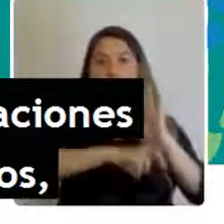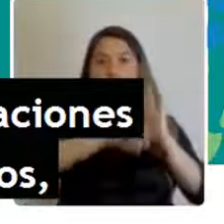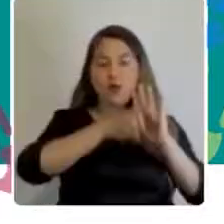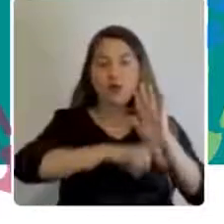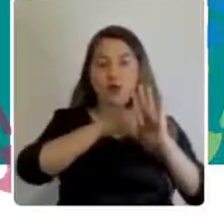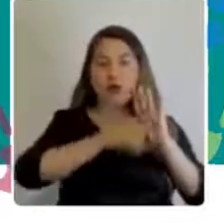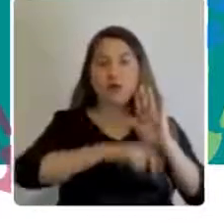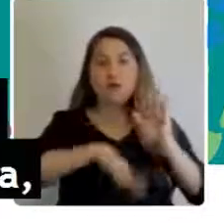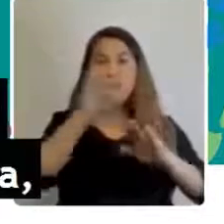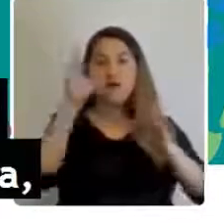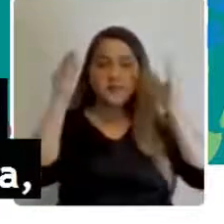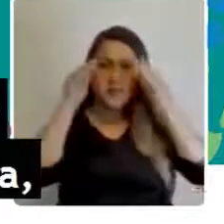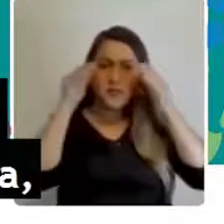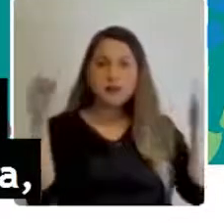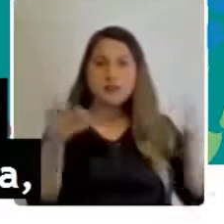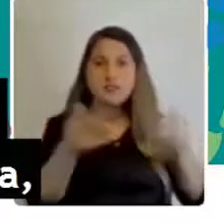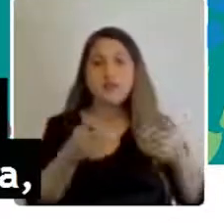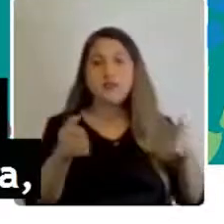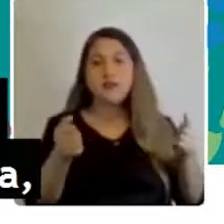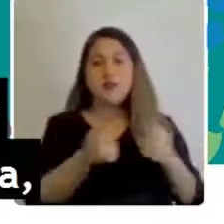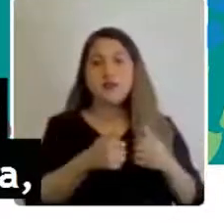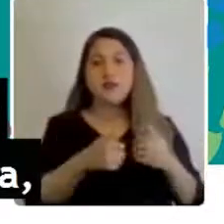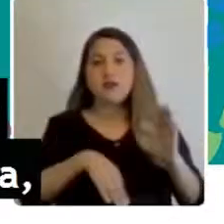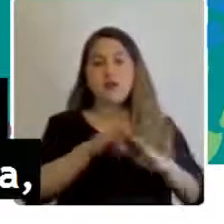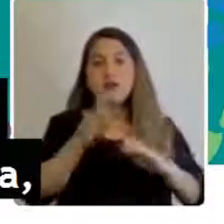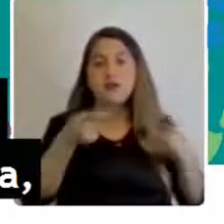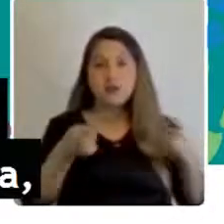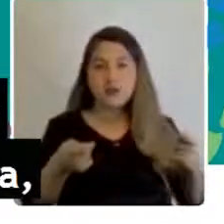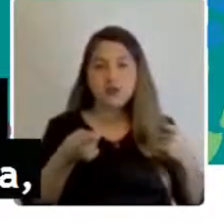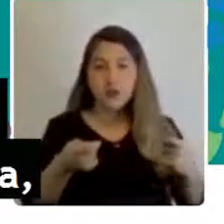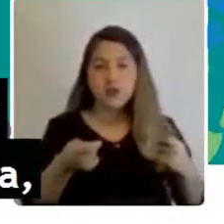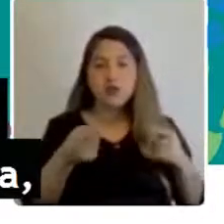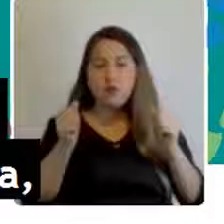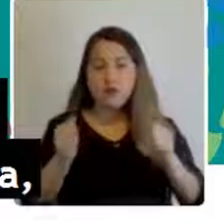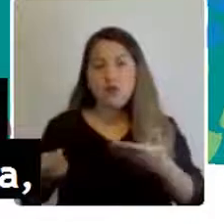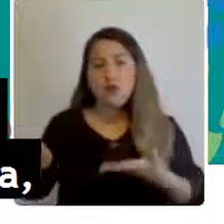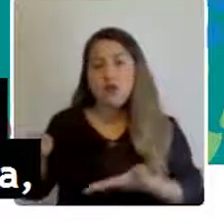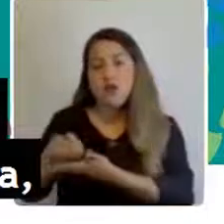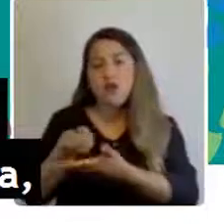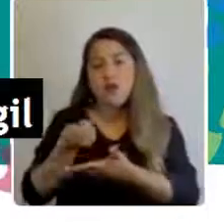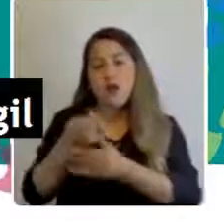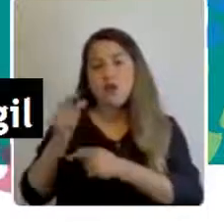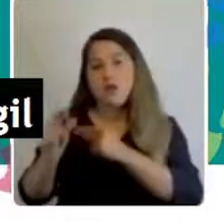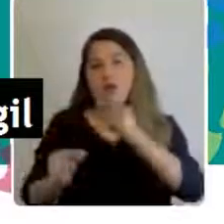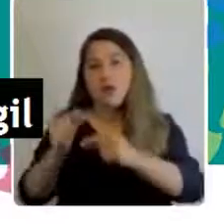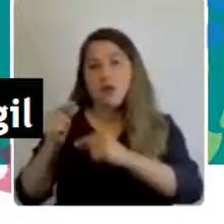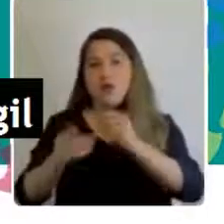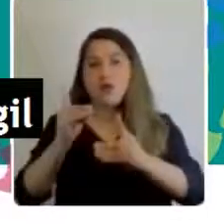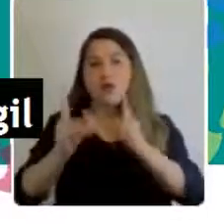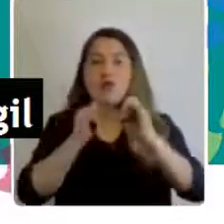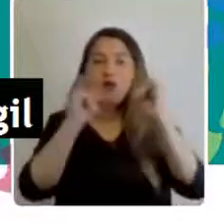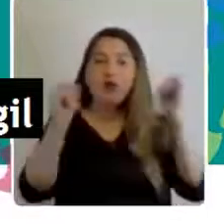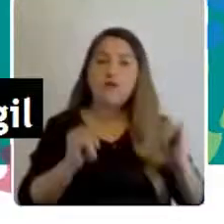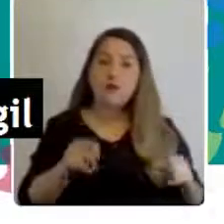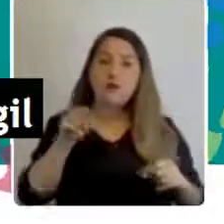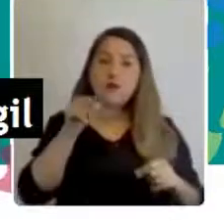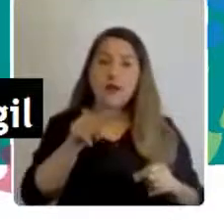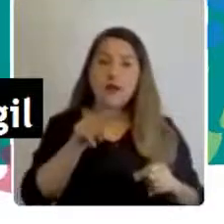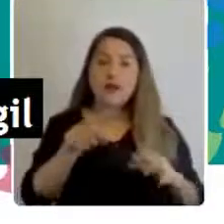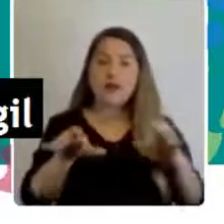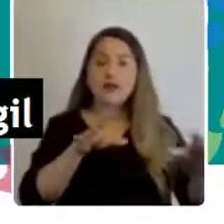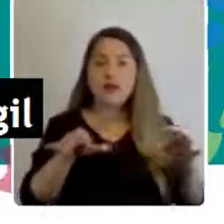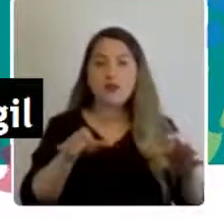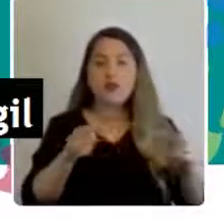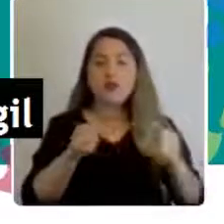más específicos, de pronto más parciales, podemos ir cubriendo poco a poco de una manera, en una de esas, más ágil que con una